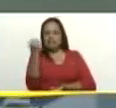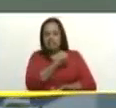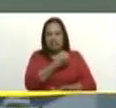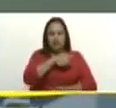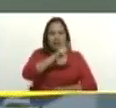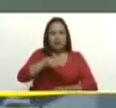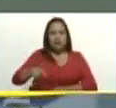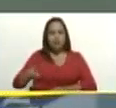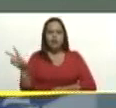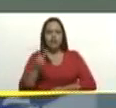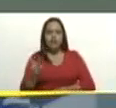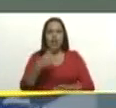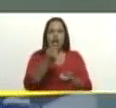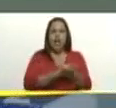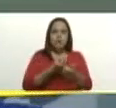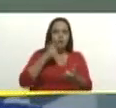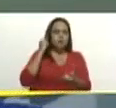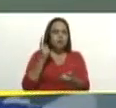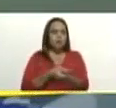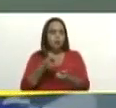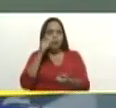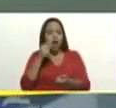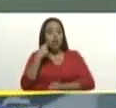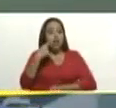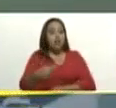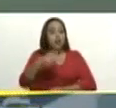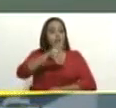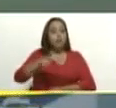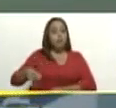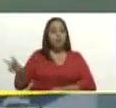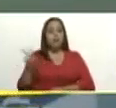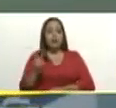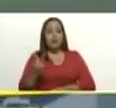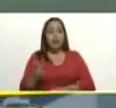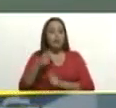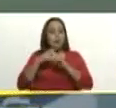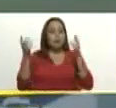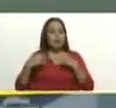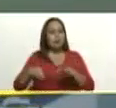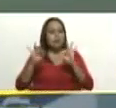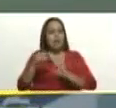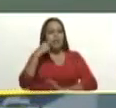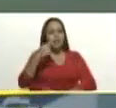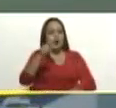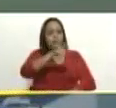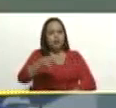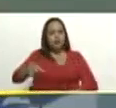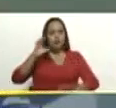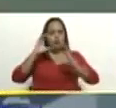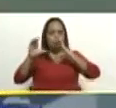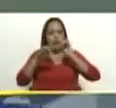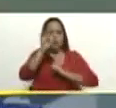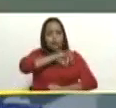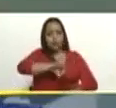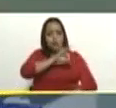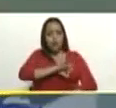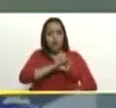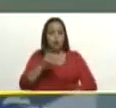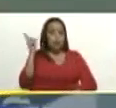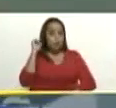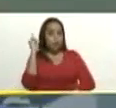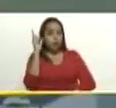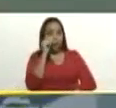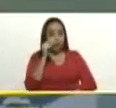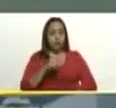venezolanos y venezolanas. Yo le digo al pueblo de Venezuela, pero sobre todo le digo a los comunicadores sociales y a las comunicadoras